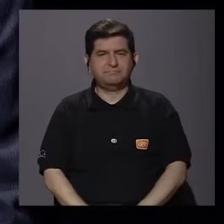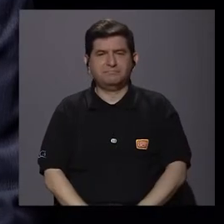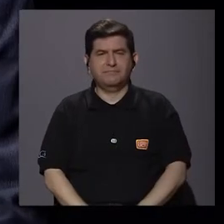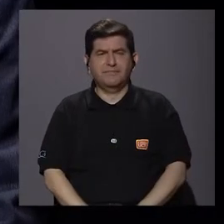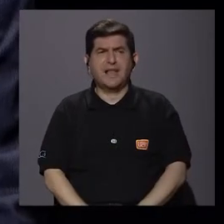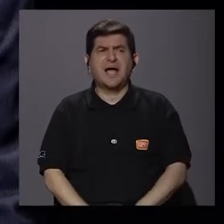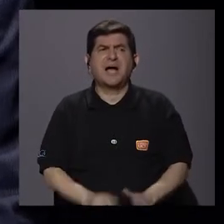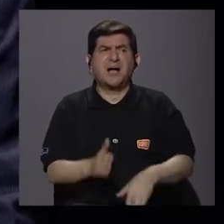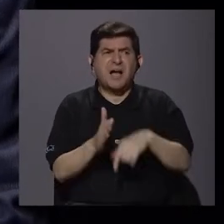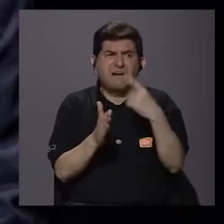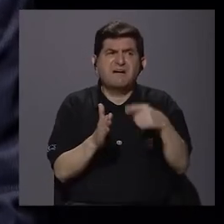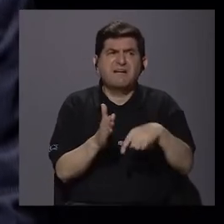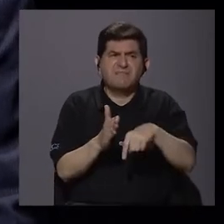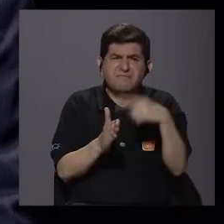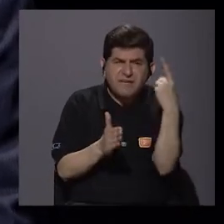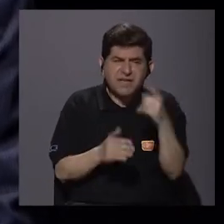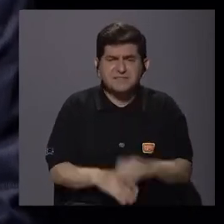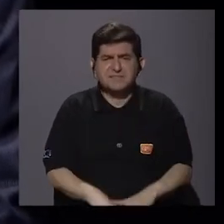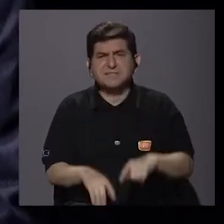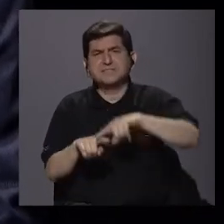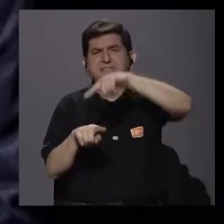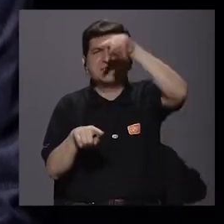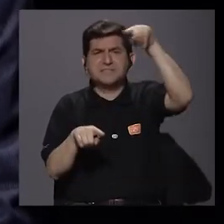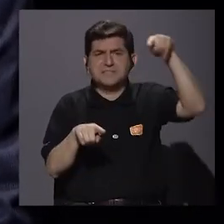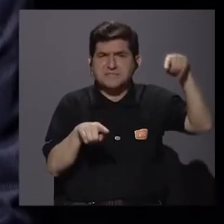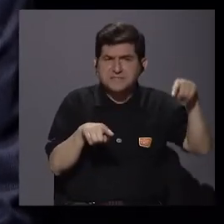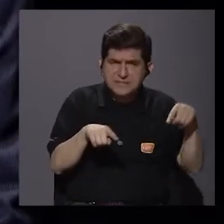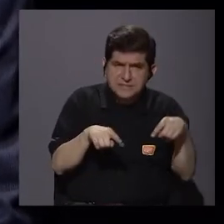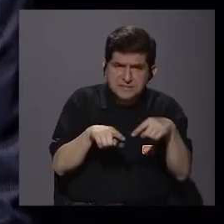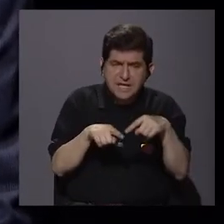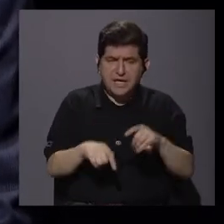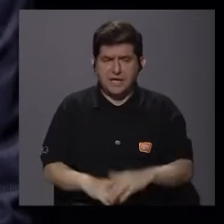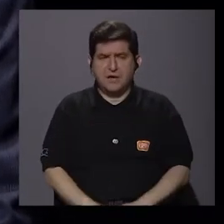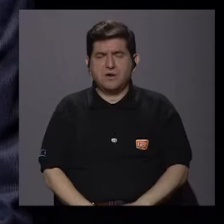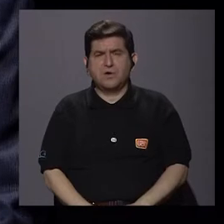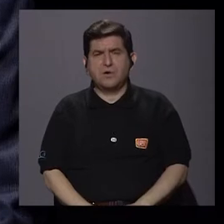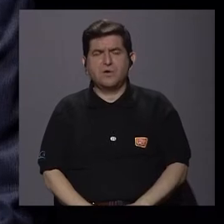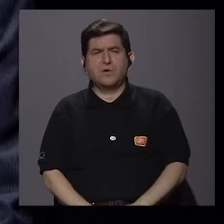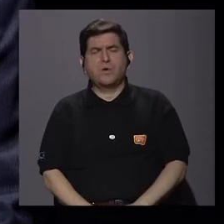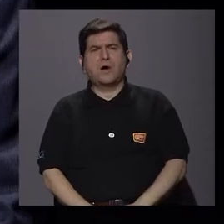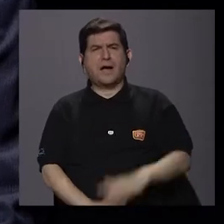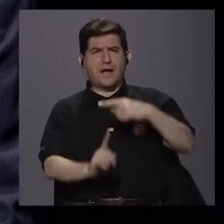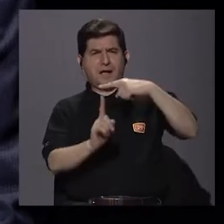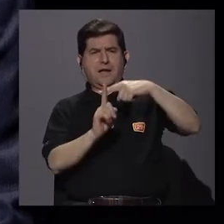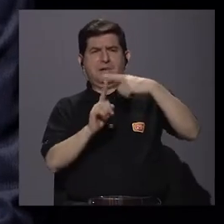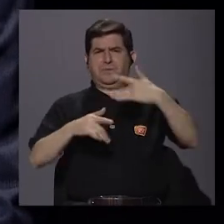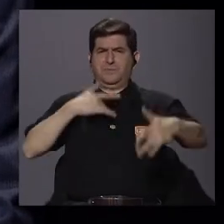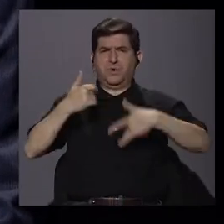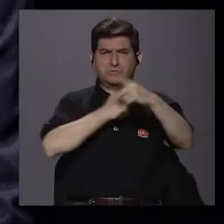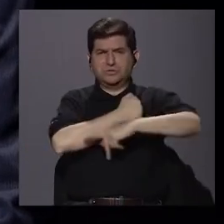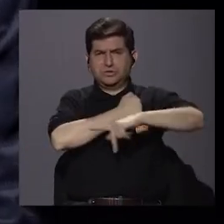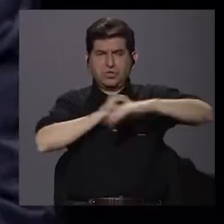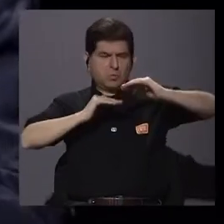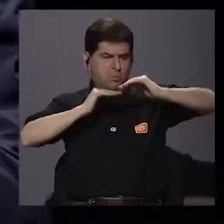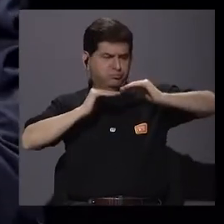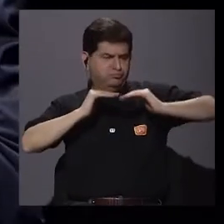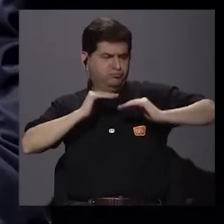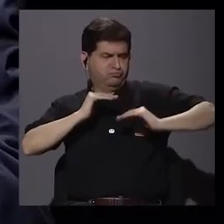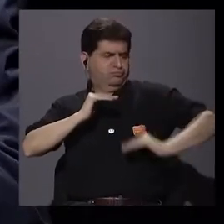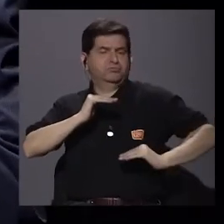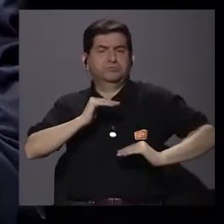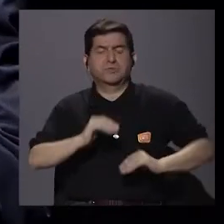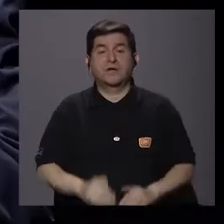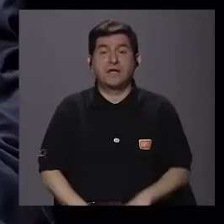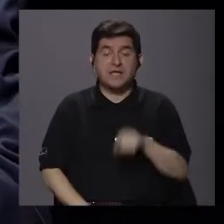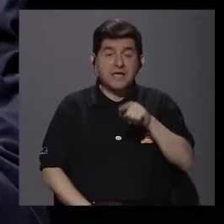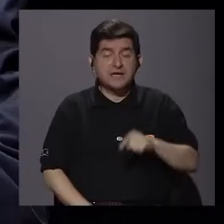de vez en cuando hay como un ciclo en que el optimismo del país baja y lo peor es que